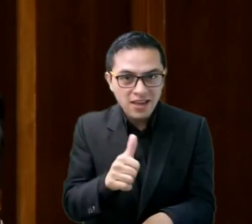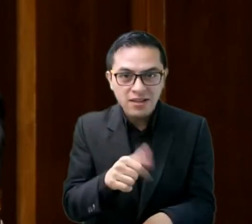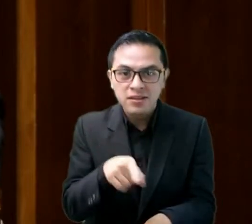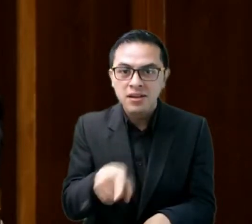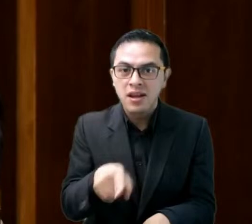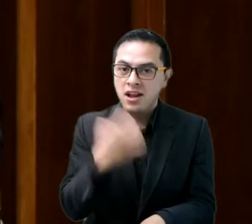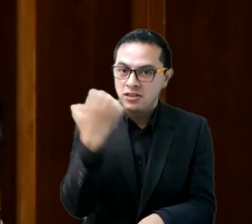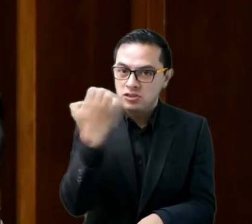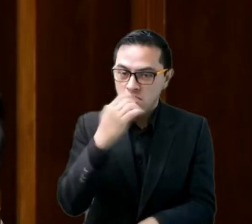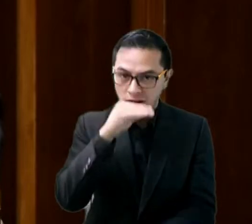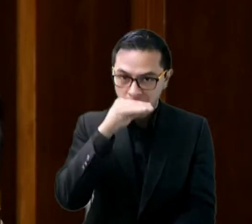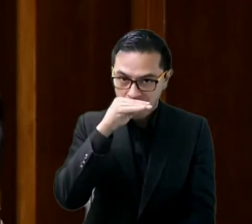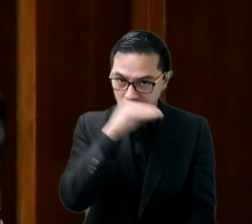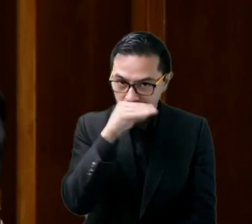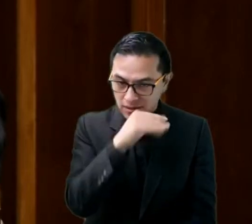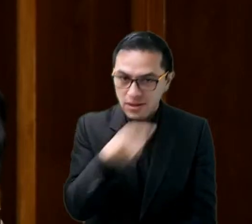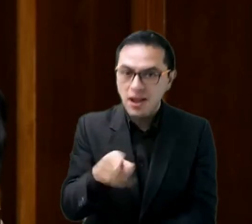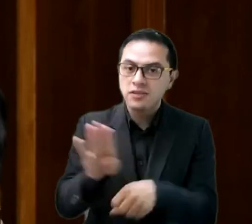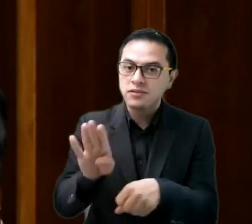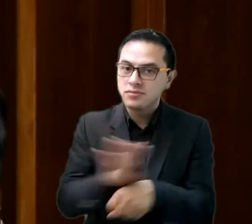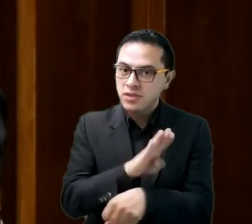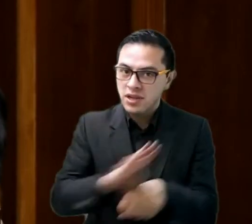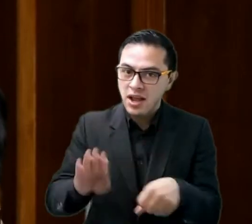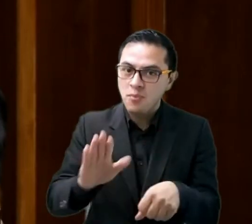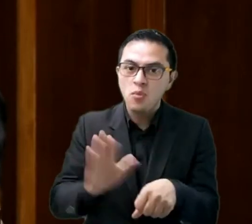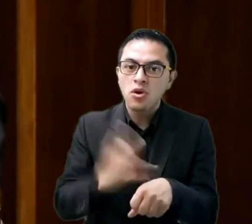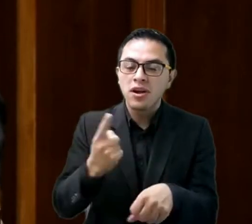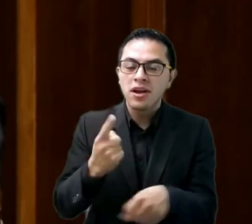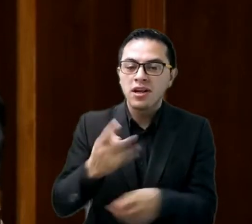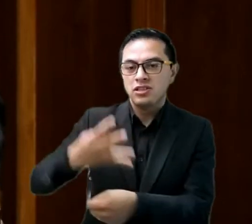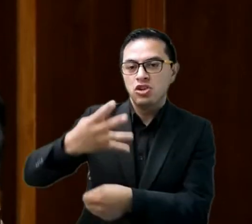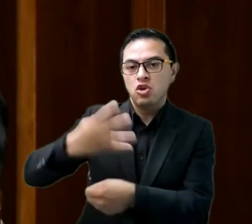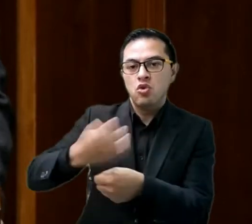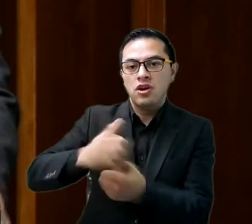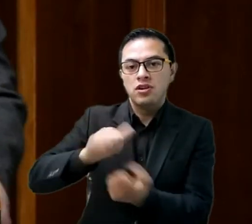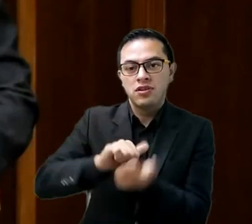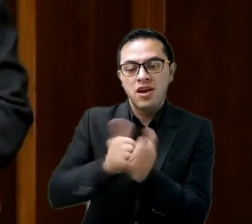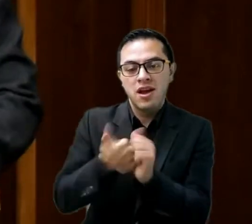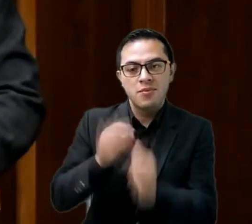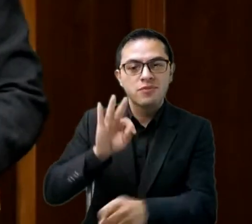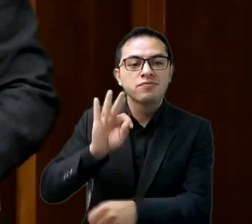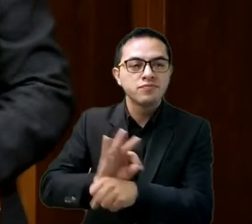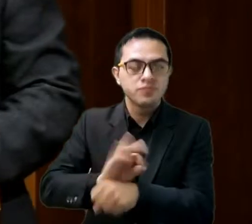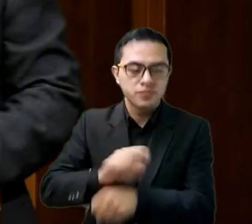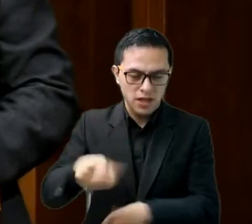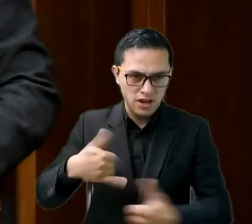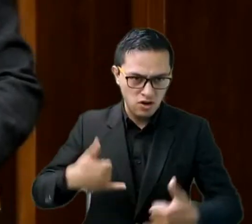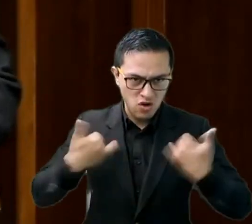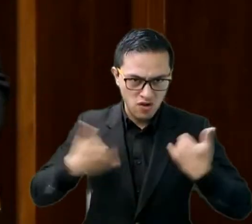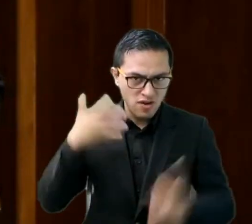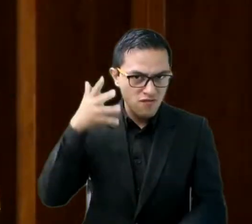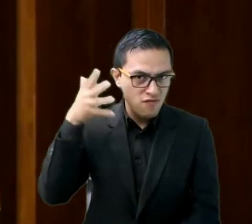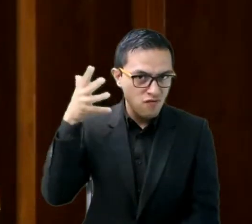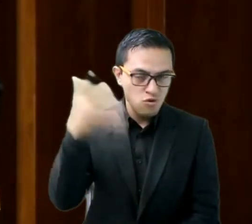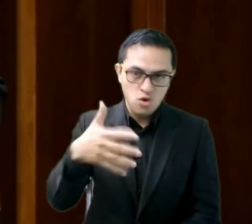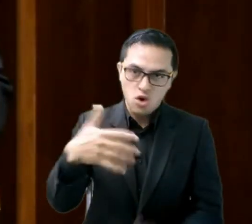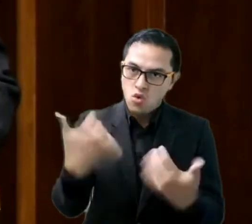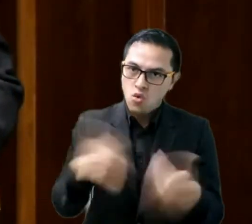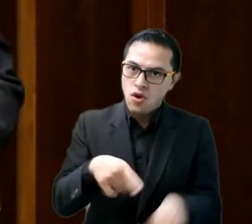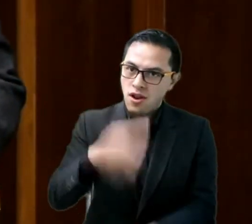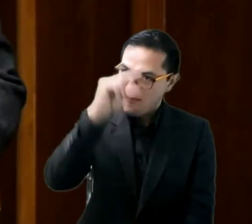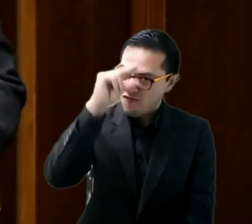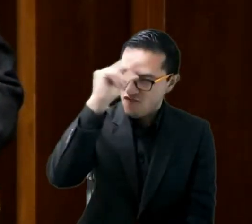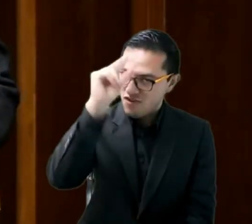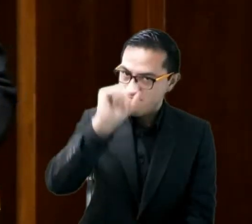gracias a la Cuarta Transformación. Y ese joven va a poder ser alguien brillante en nuestra sociedad y alguien que le